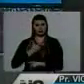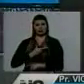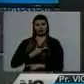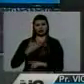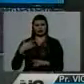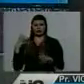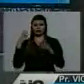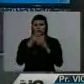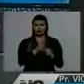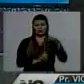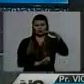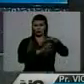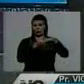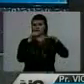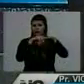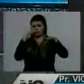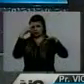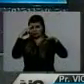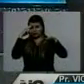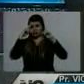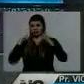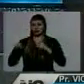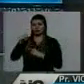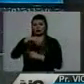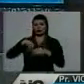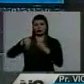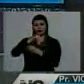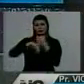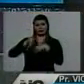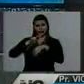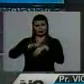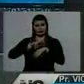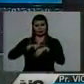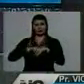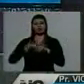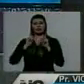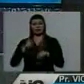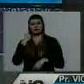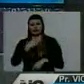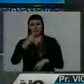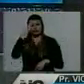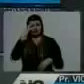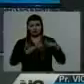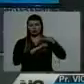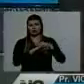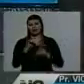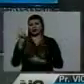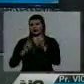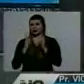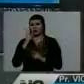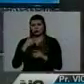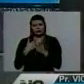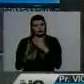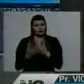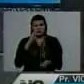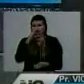Constitución y a las leyes del país. Y nos toca cumplir con esa responsabilidad, aun cuando no nos gusta alguna